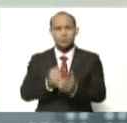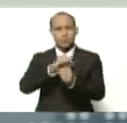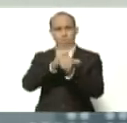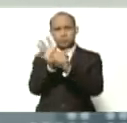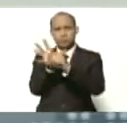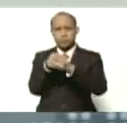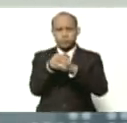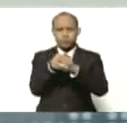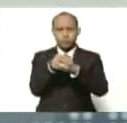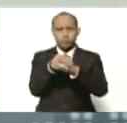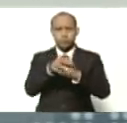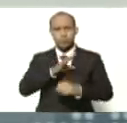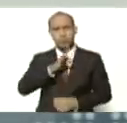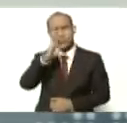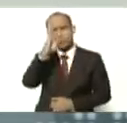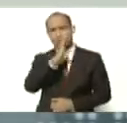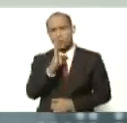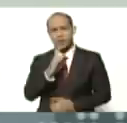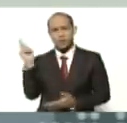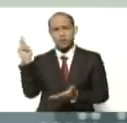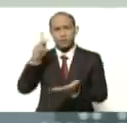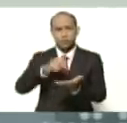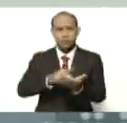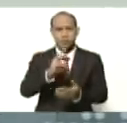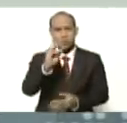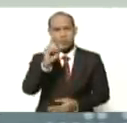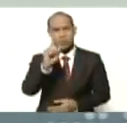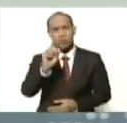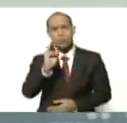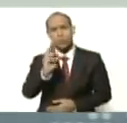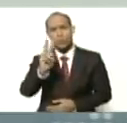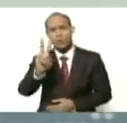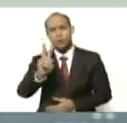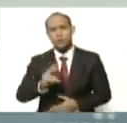variante brasilera el p1 y p2